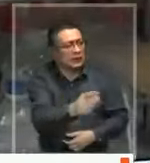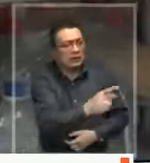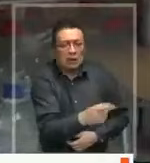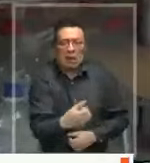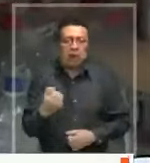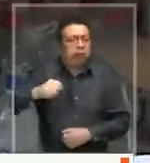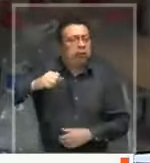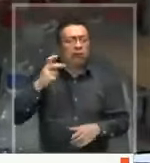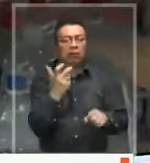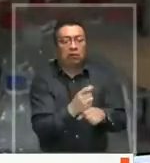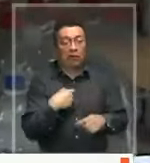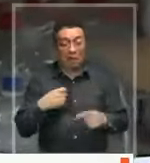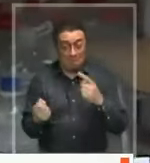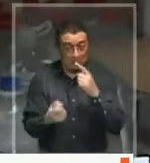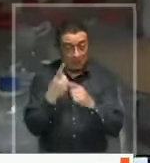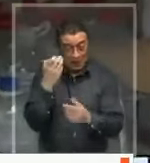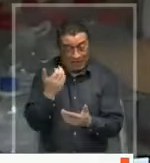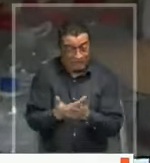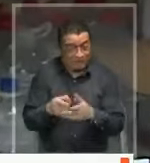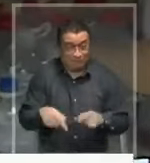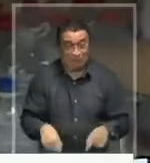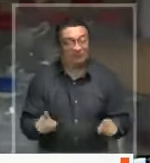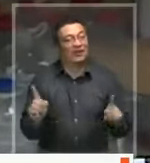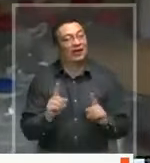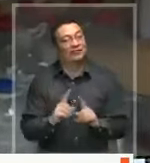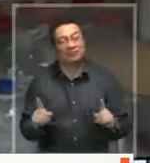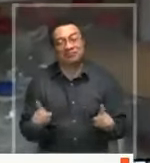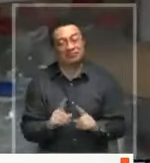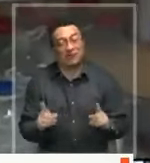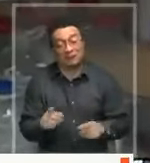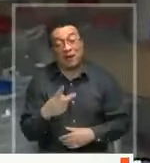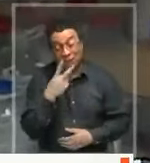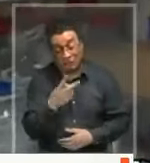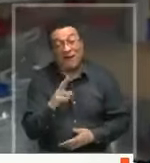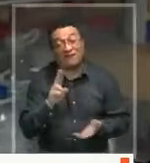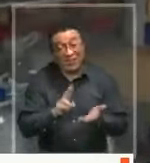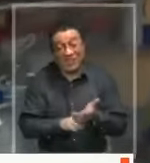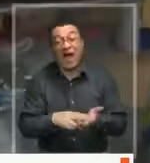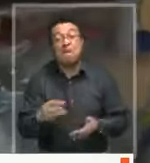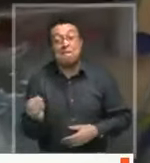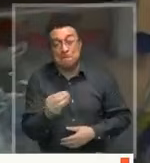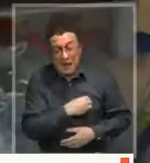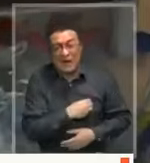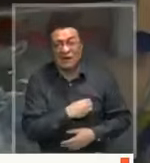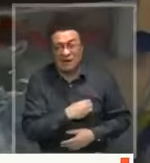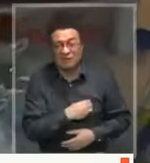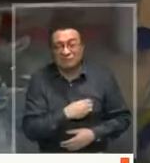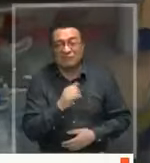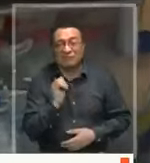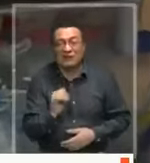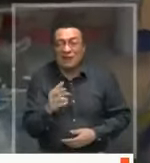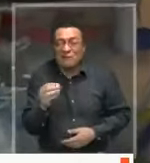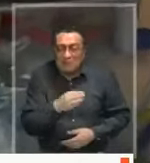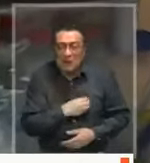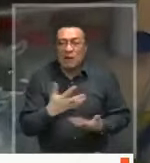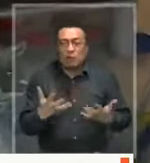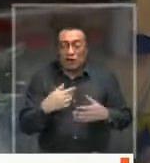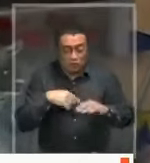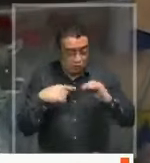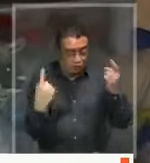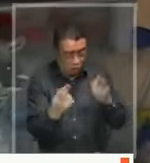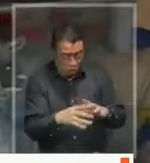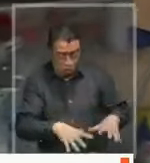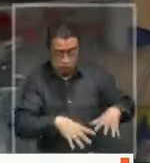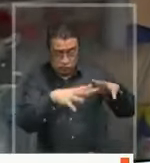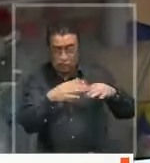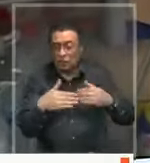no es primera vez que nos ha pasado todo esto. Es una pena, de verdad, es una pena, porque todo lo que tenemos acá nosotros es para